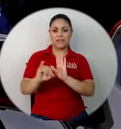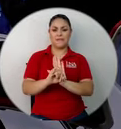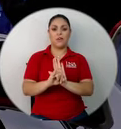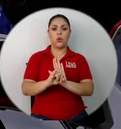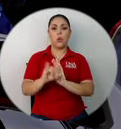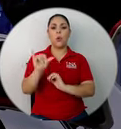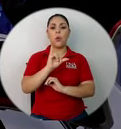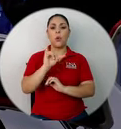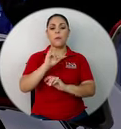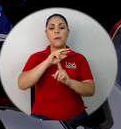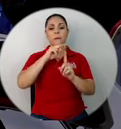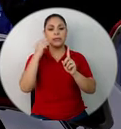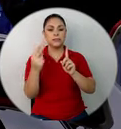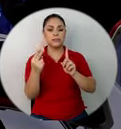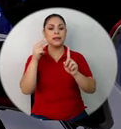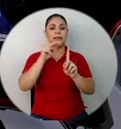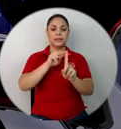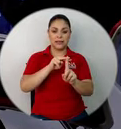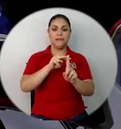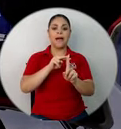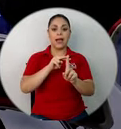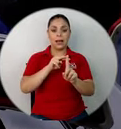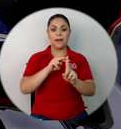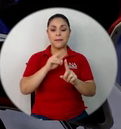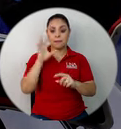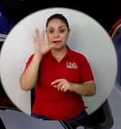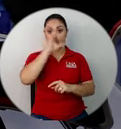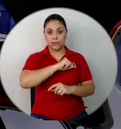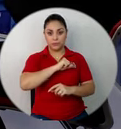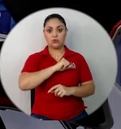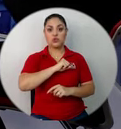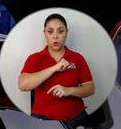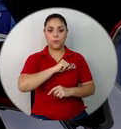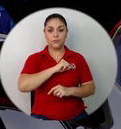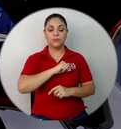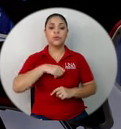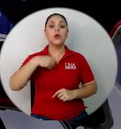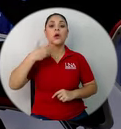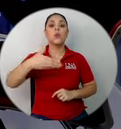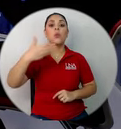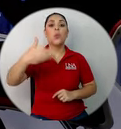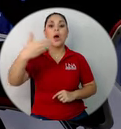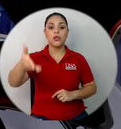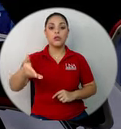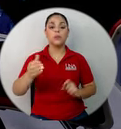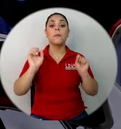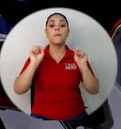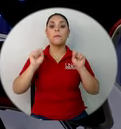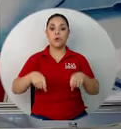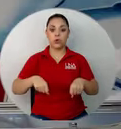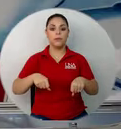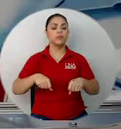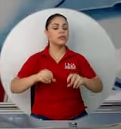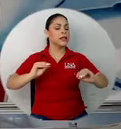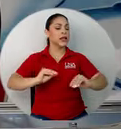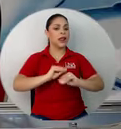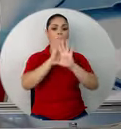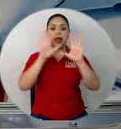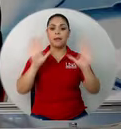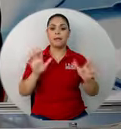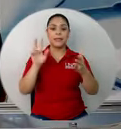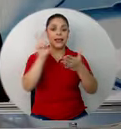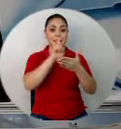desde la perspectiva de la percepción misma como tal, es cuando podemos